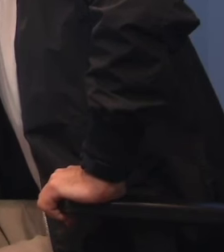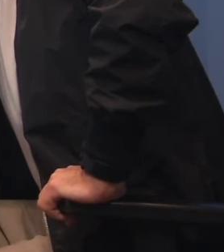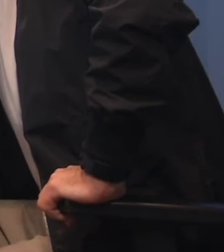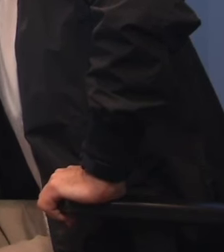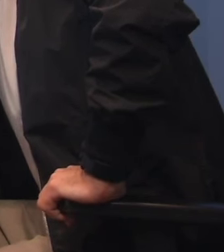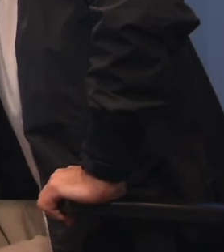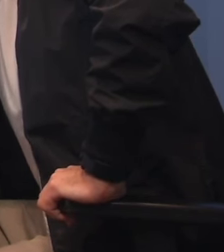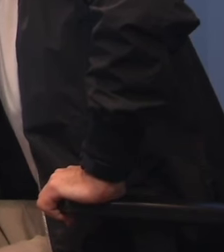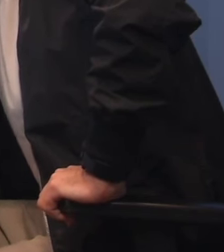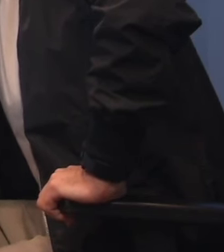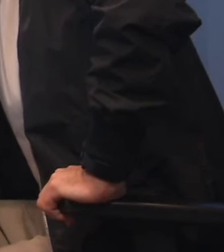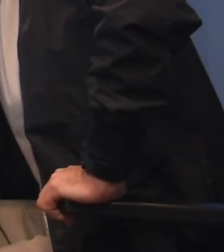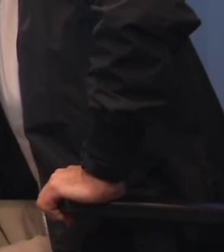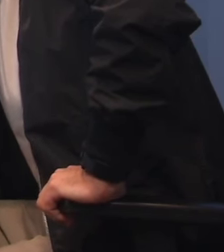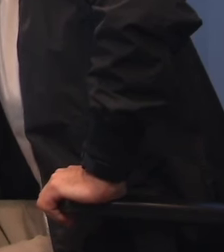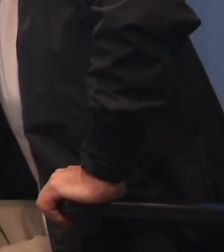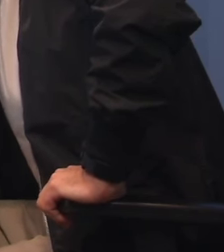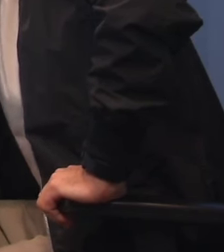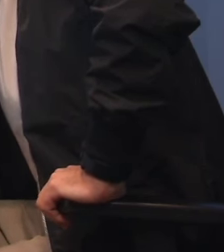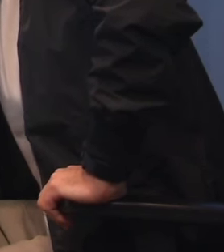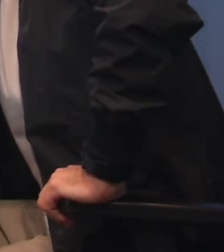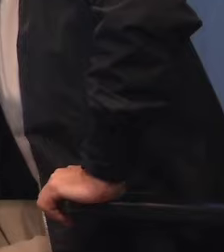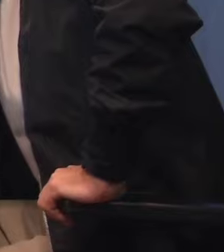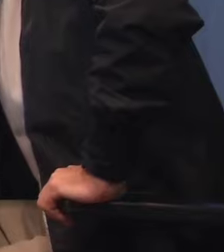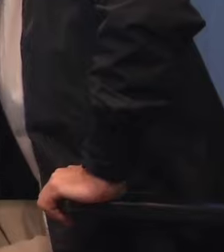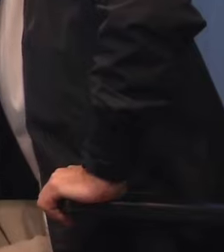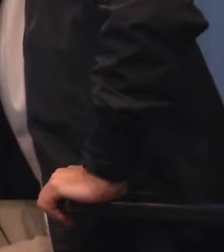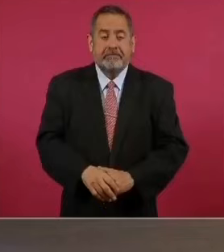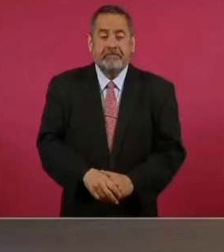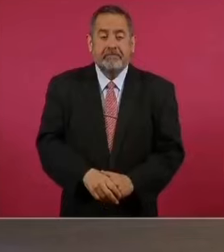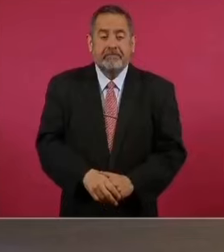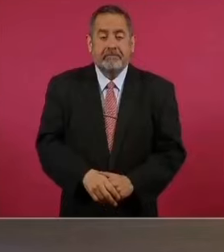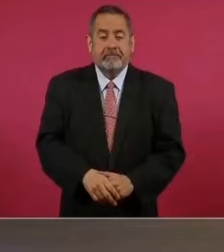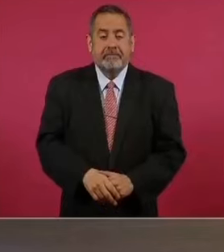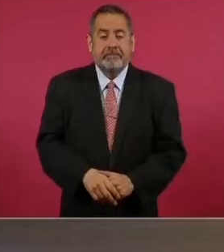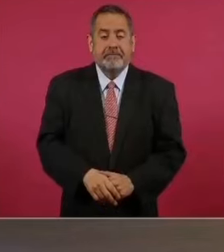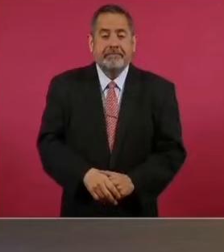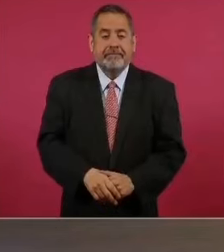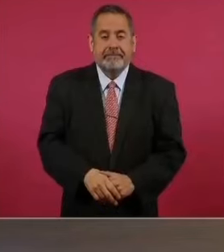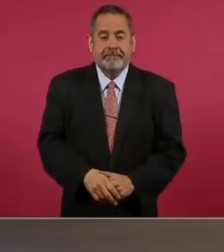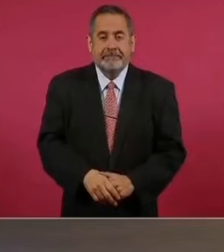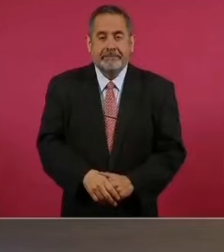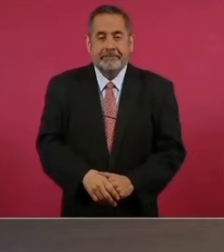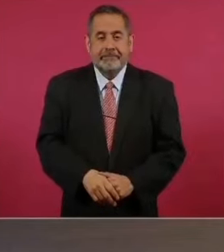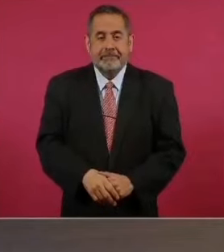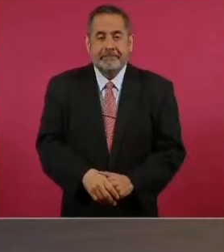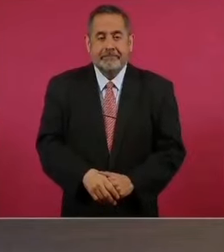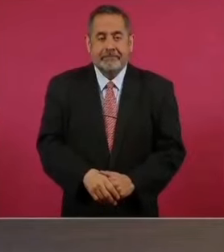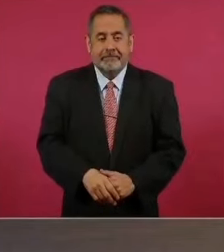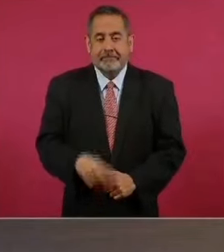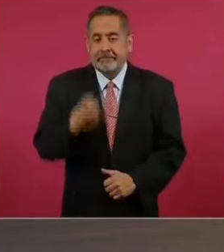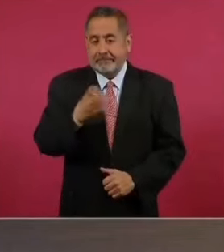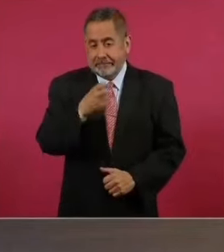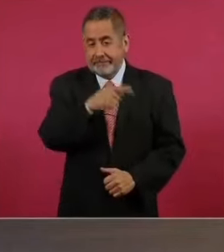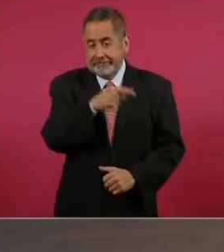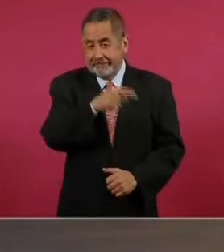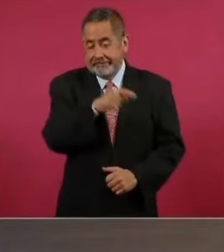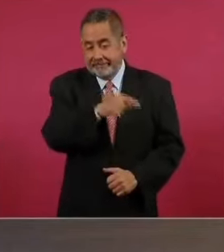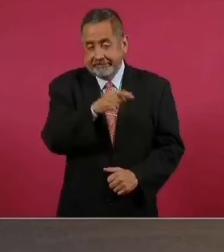y que se les escapó a ver cómo lo dijo déjame escuchar vamos a escuchar ayer el presunto